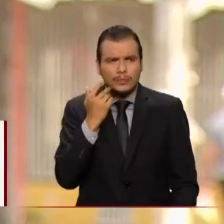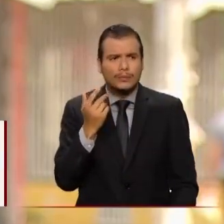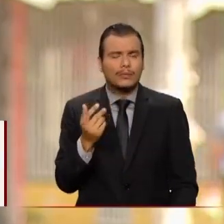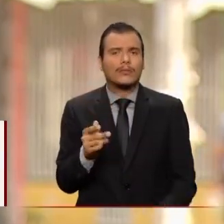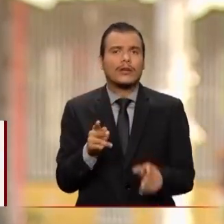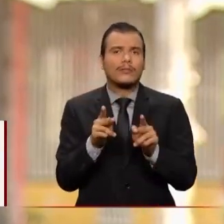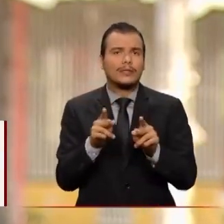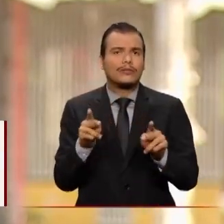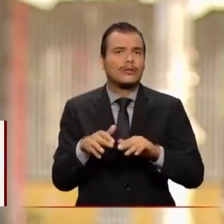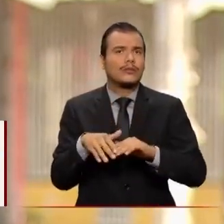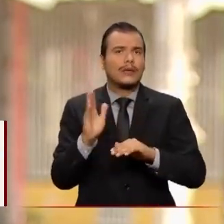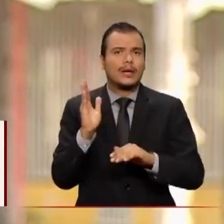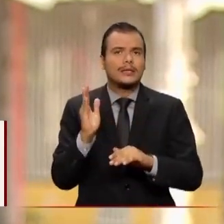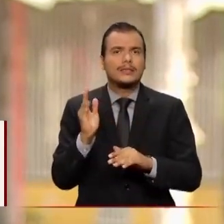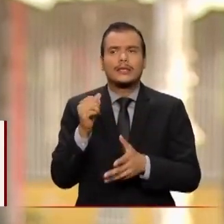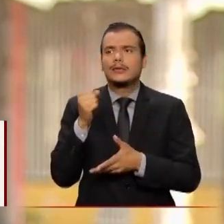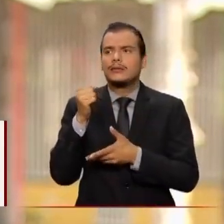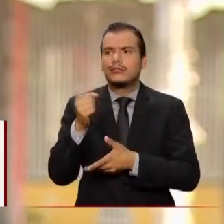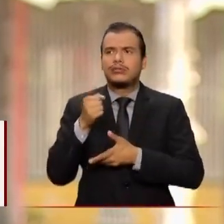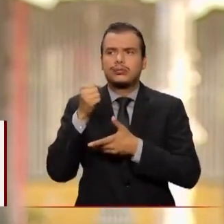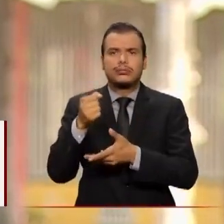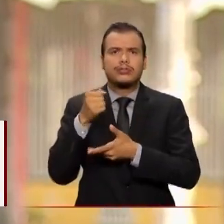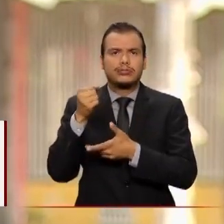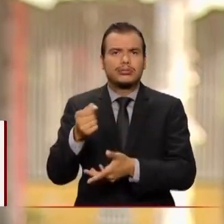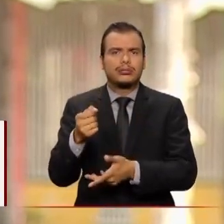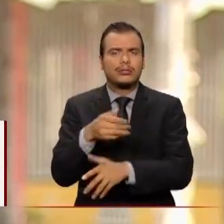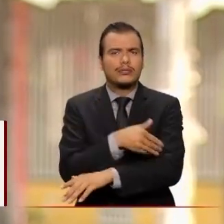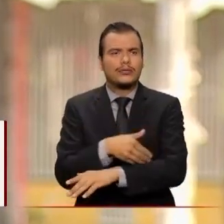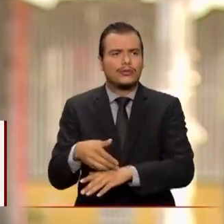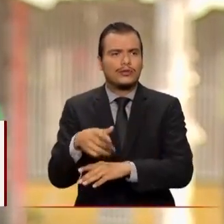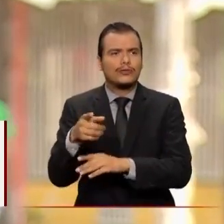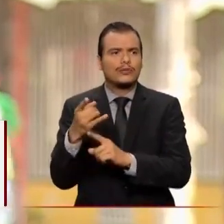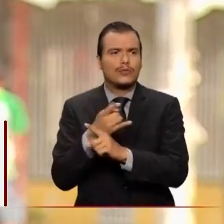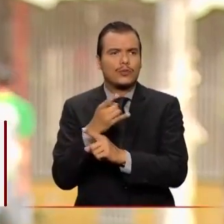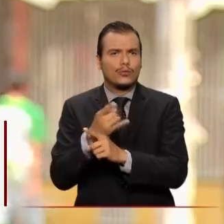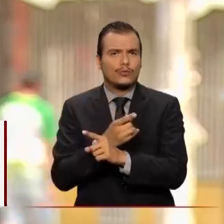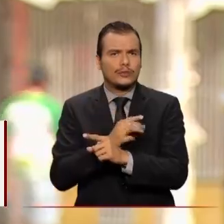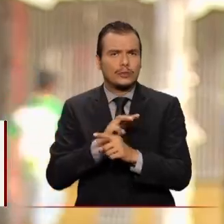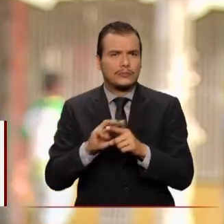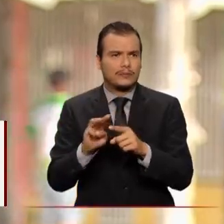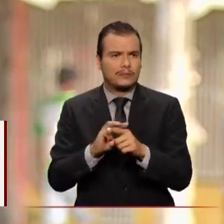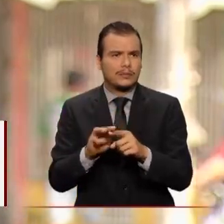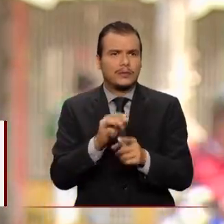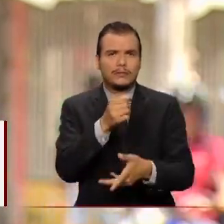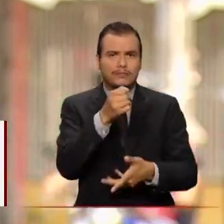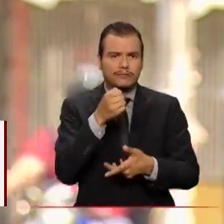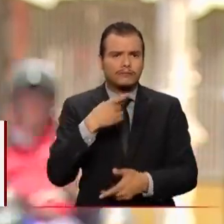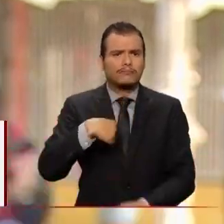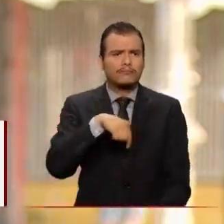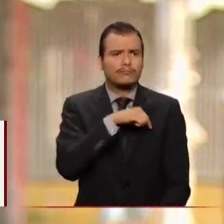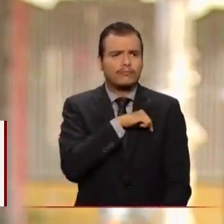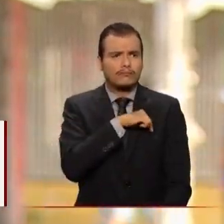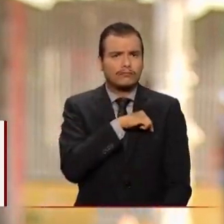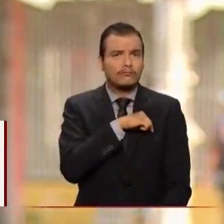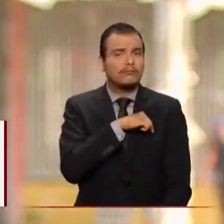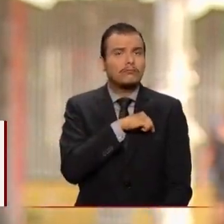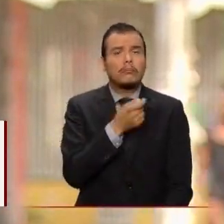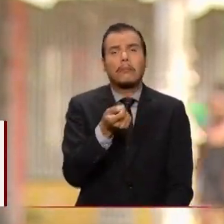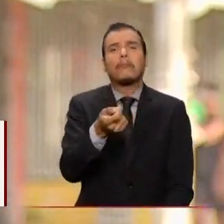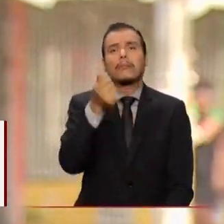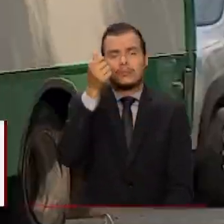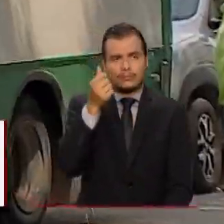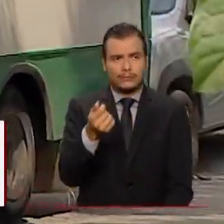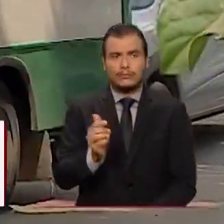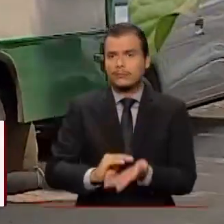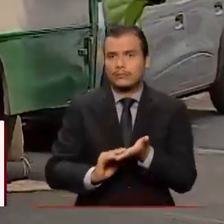para el sistema masivo. Lo de pagar la chatarrización es muy poco, muy poco. Entonces no han querido